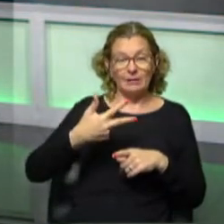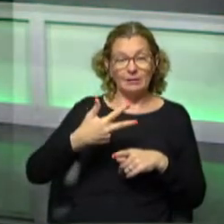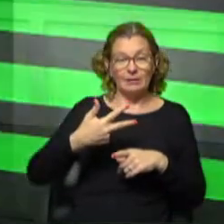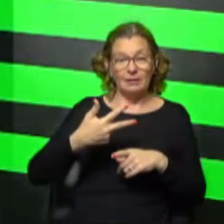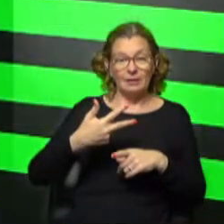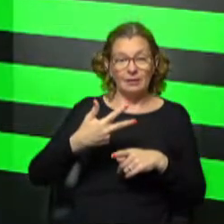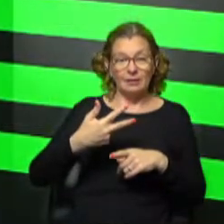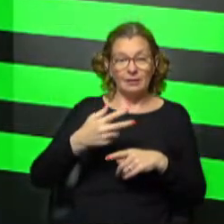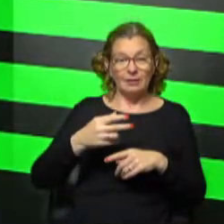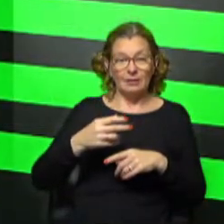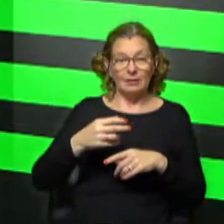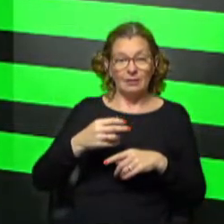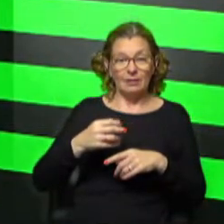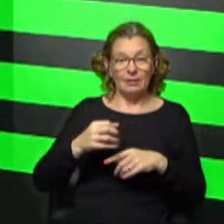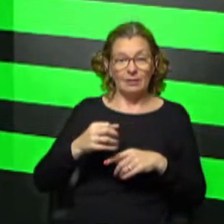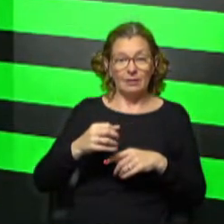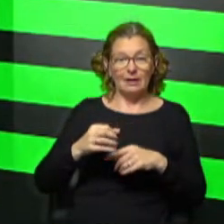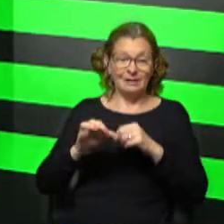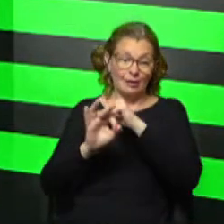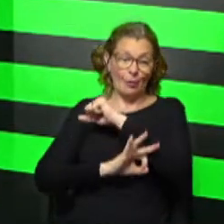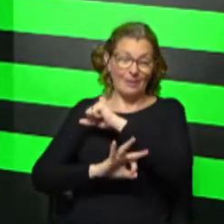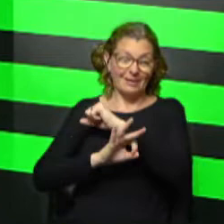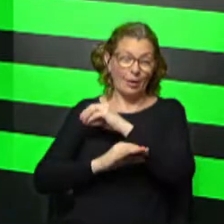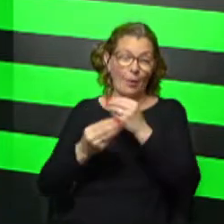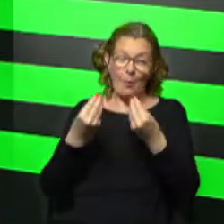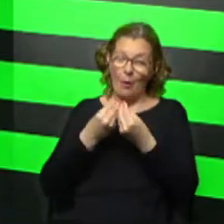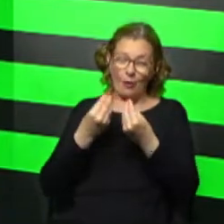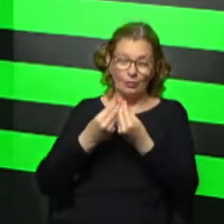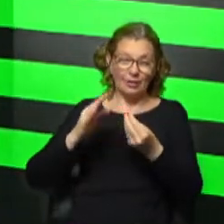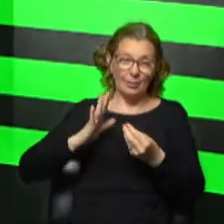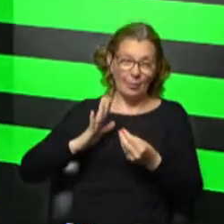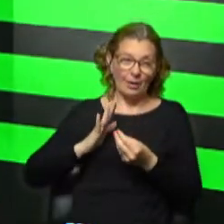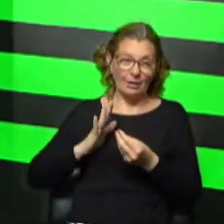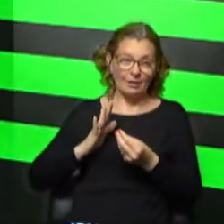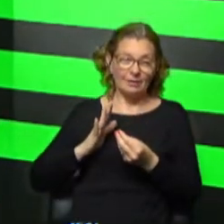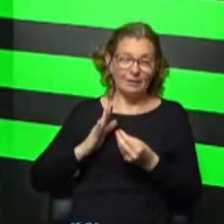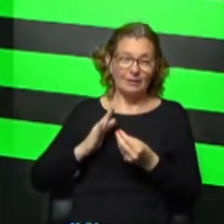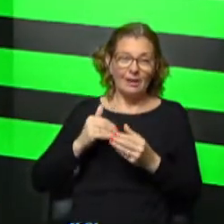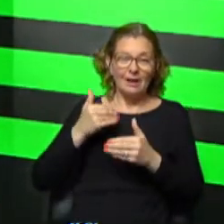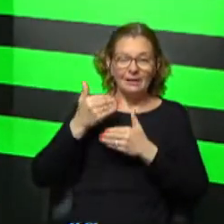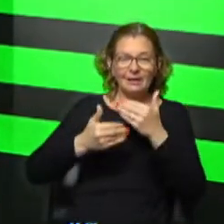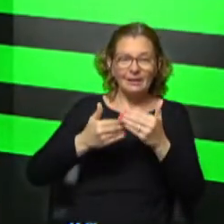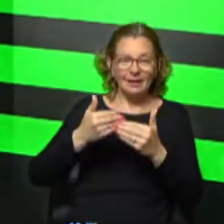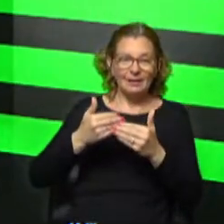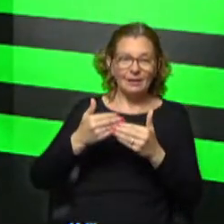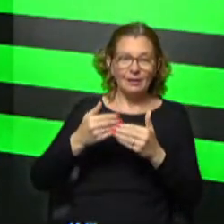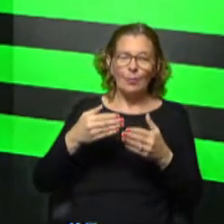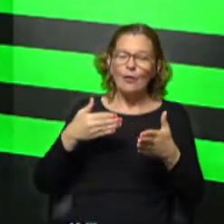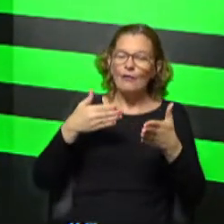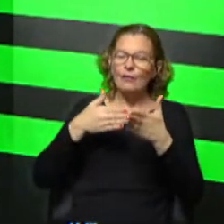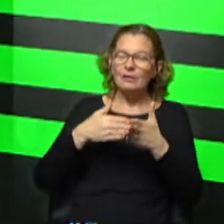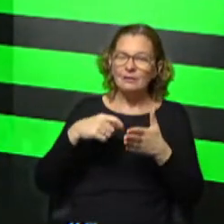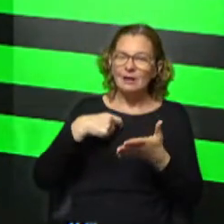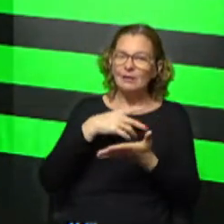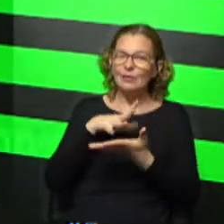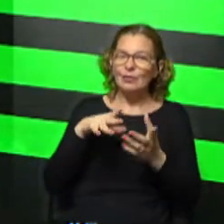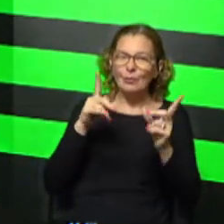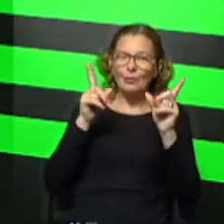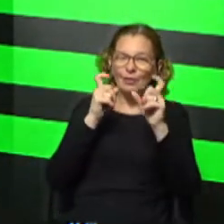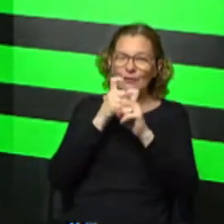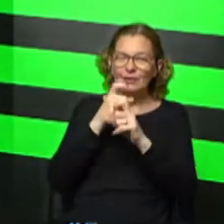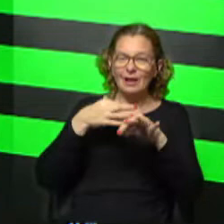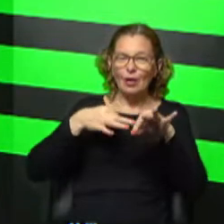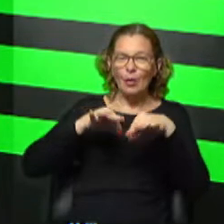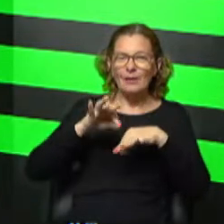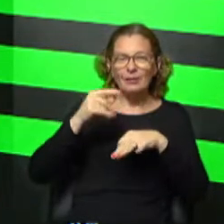este sector que es completamente feminizado sí y en particular son los sectores que van a seguir enfrentando una situación compleja en el caso del